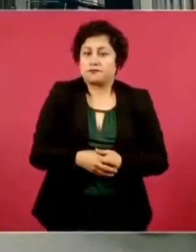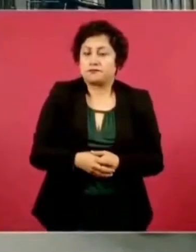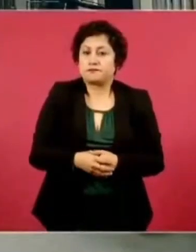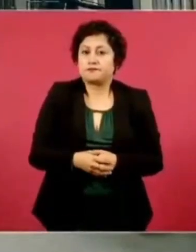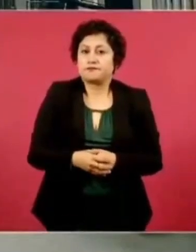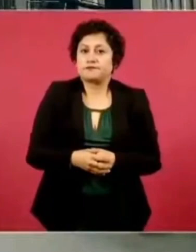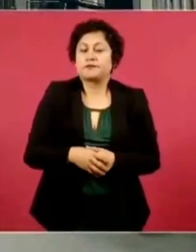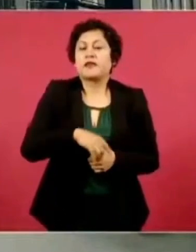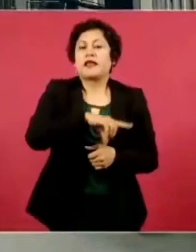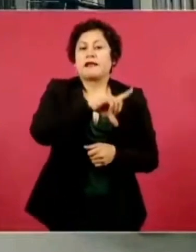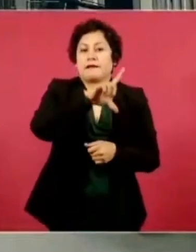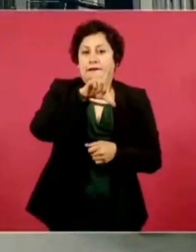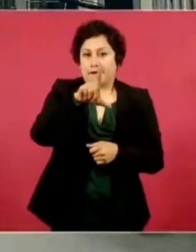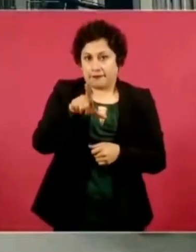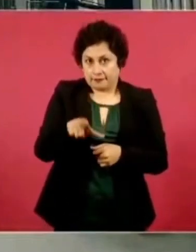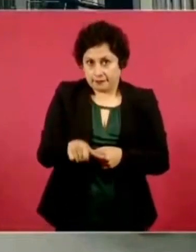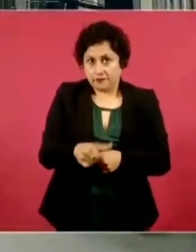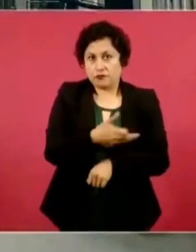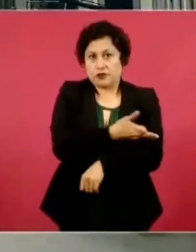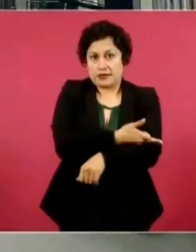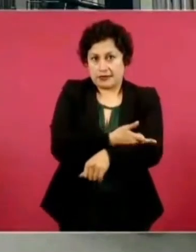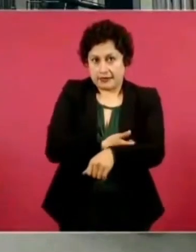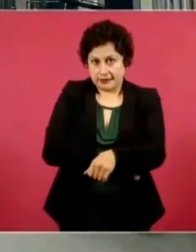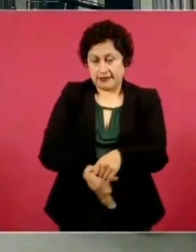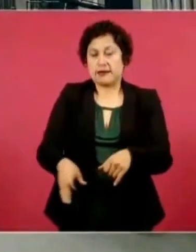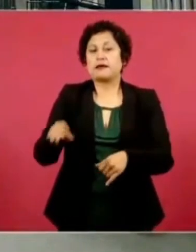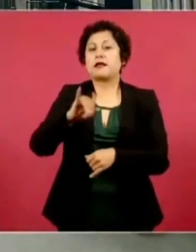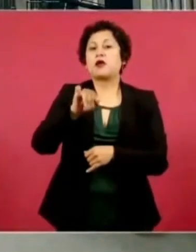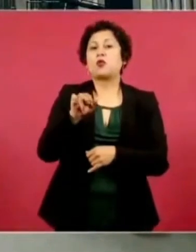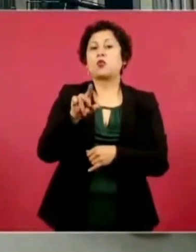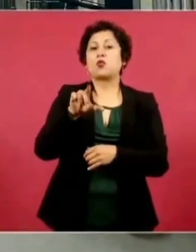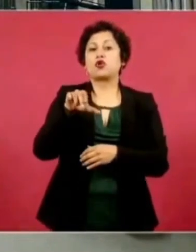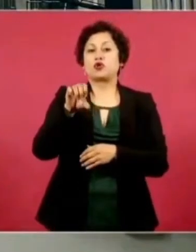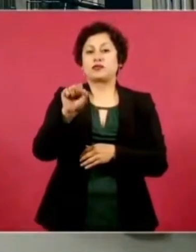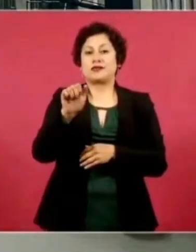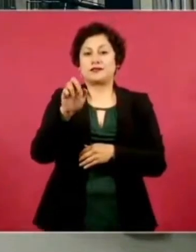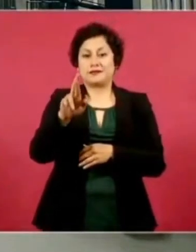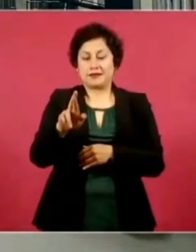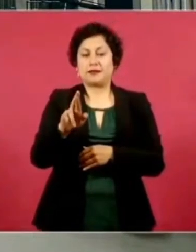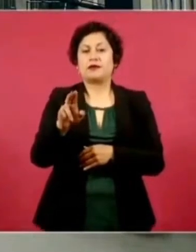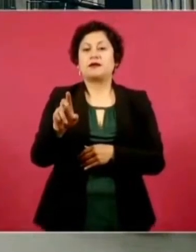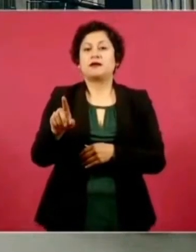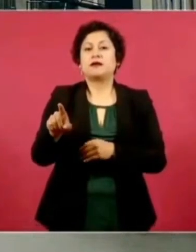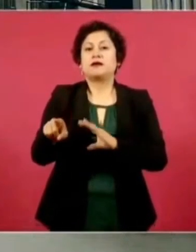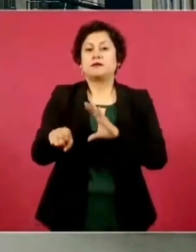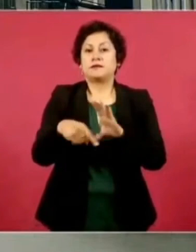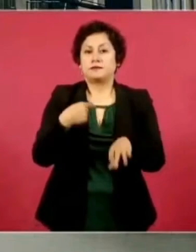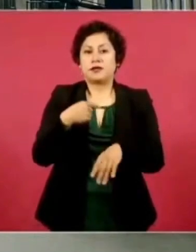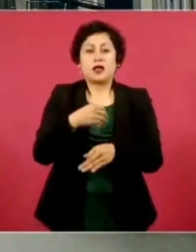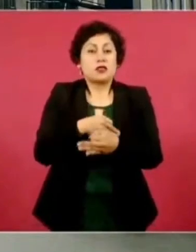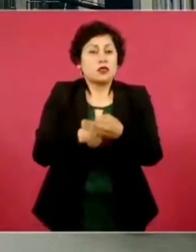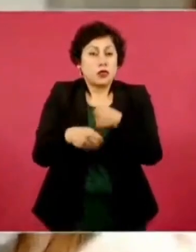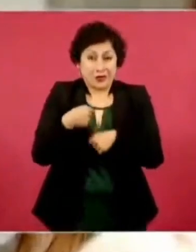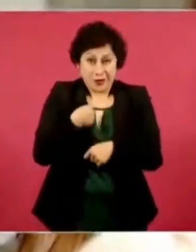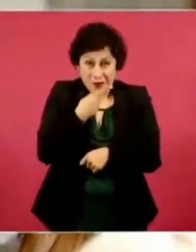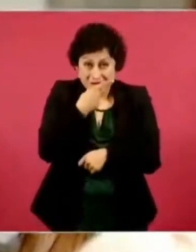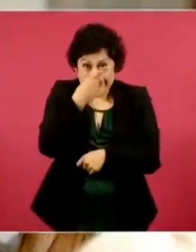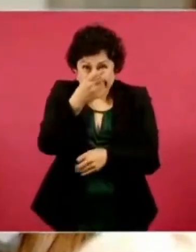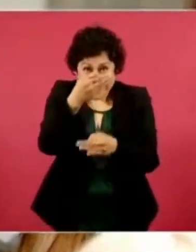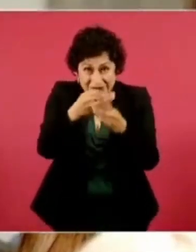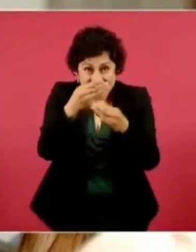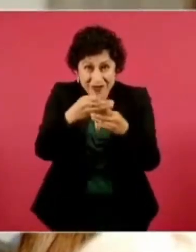En la tarde, el señor Julio César Gallegos me manda un mensaje, todo está respaldado, todo lo